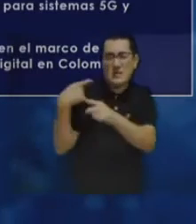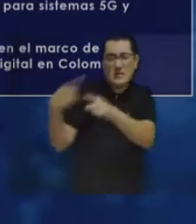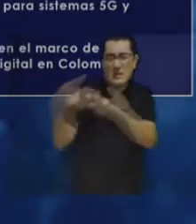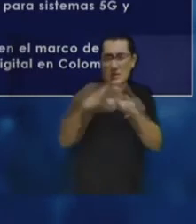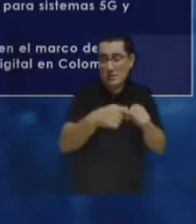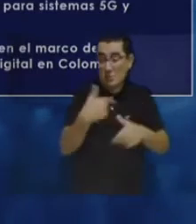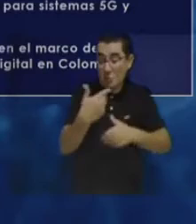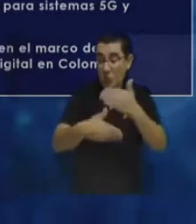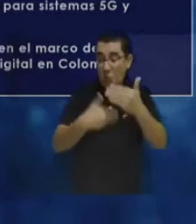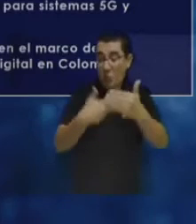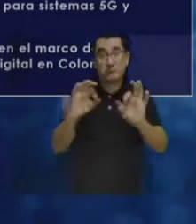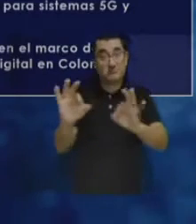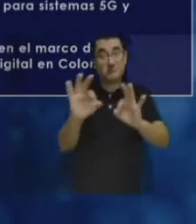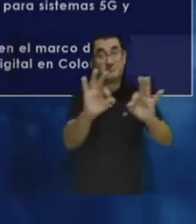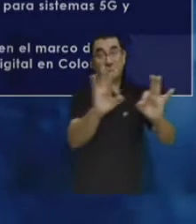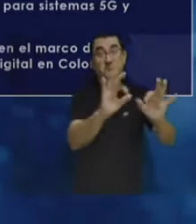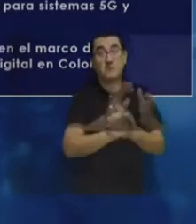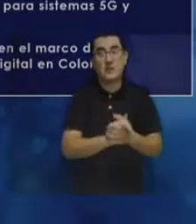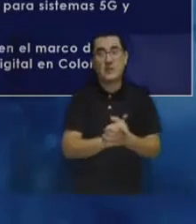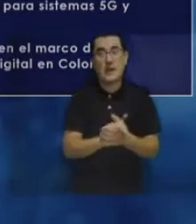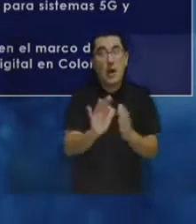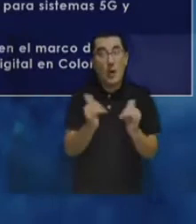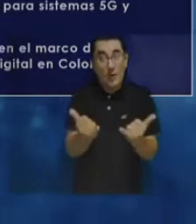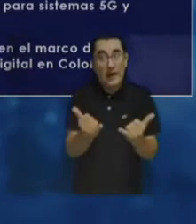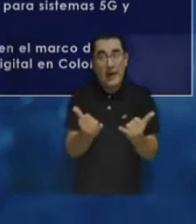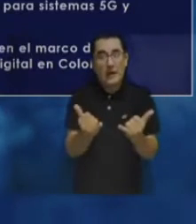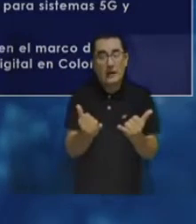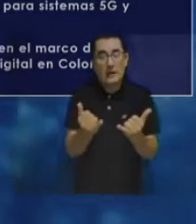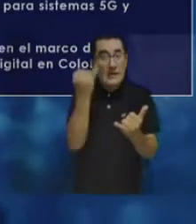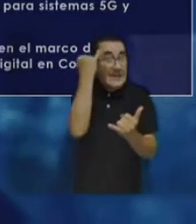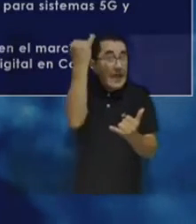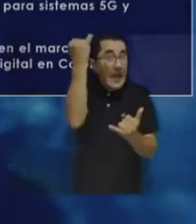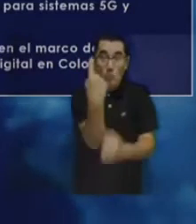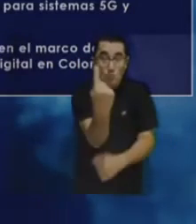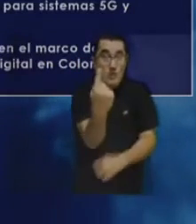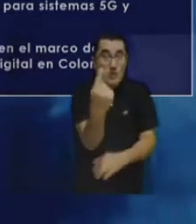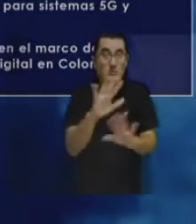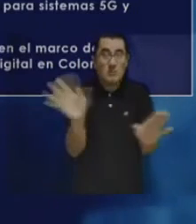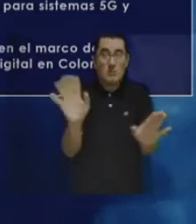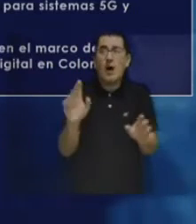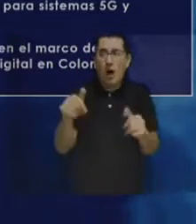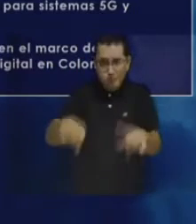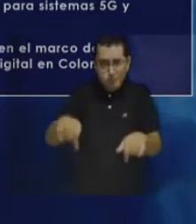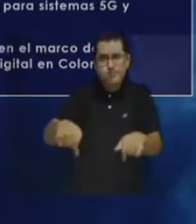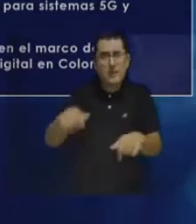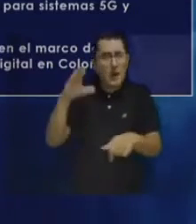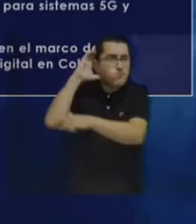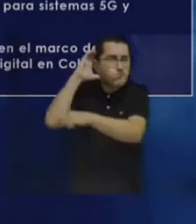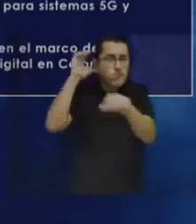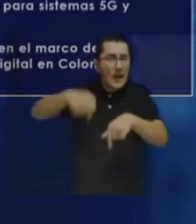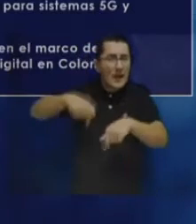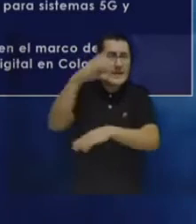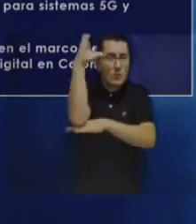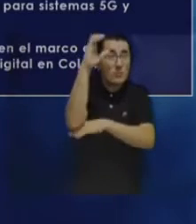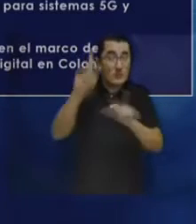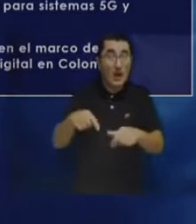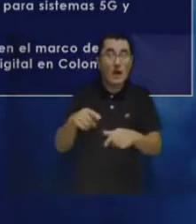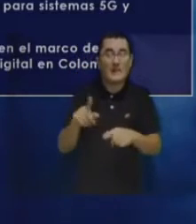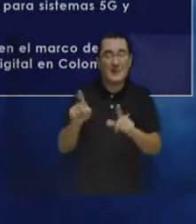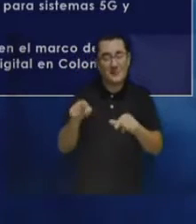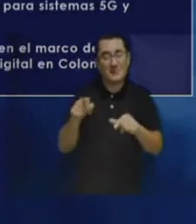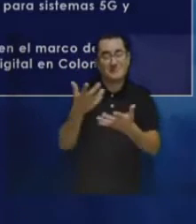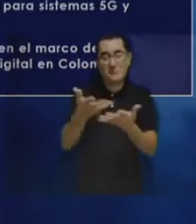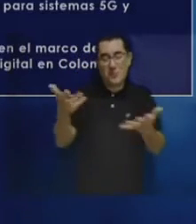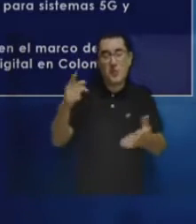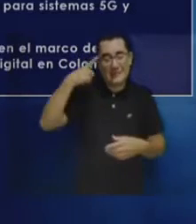ya no es una idea, pues existen implementaciones en Colombia. Sin embargo, se tienen desafíos desde la industria